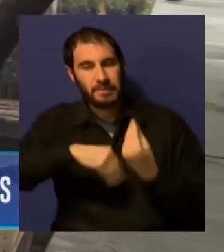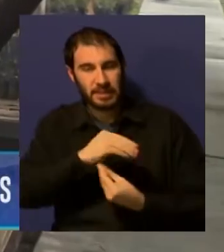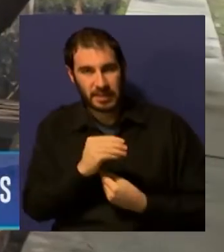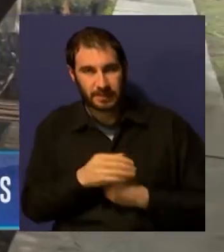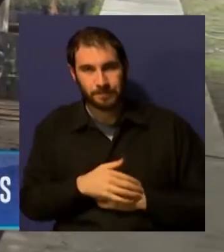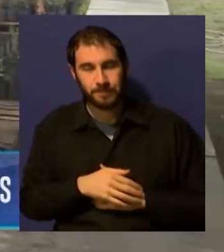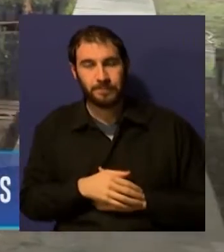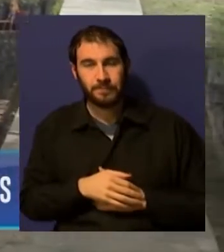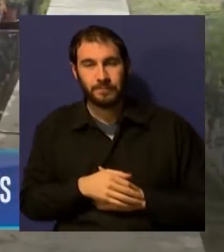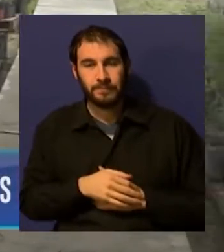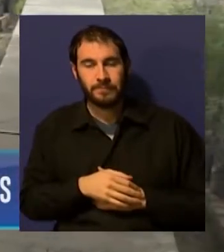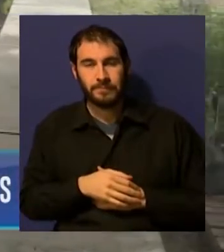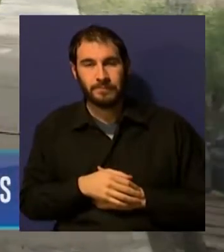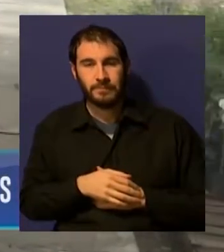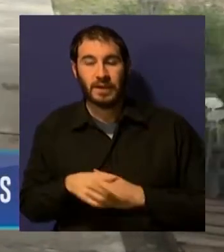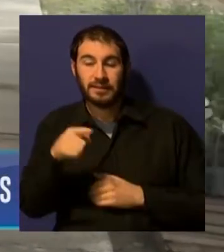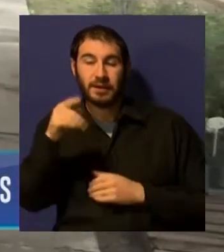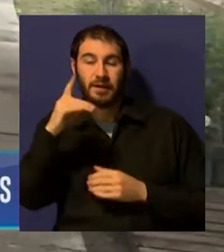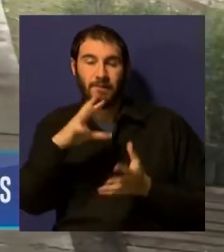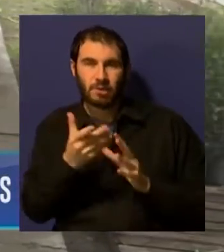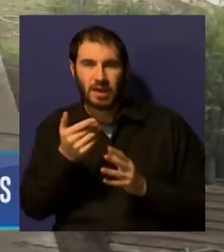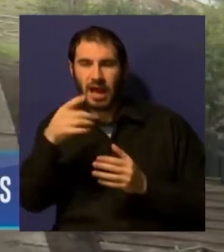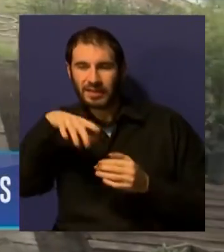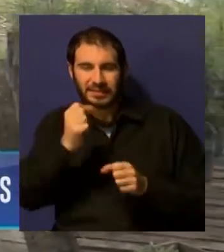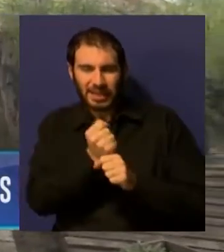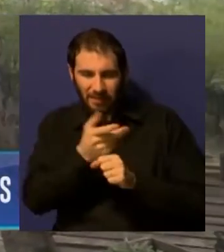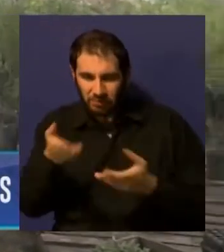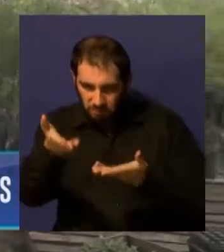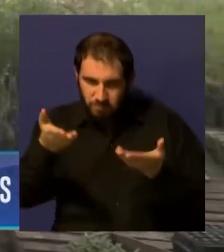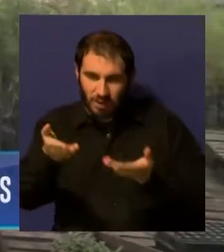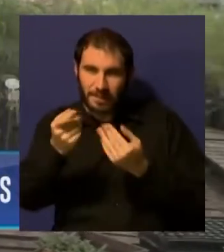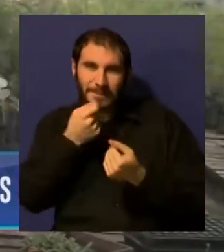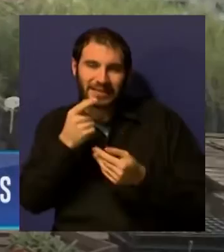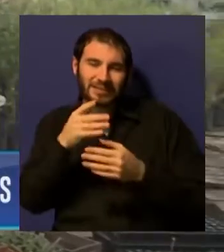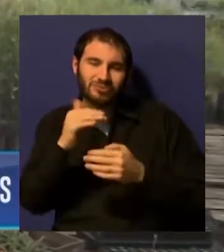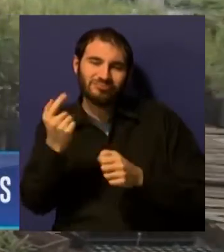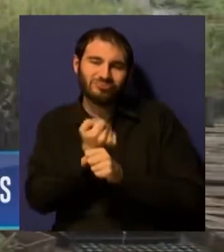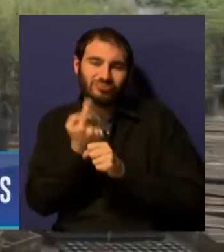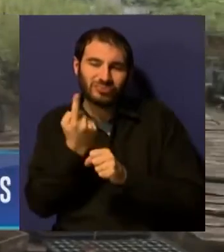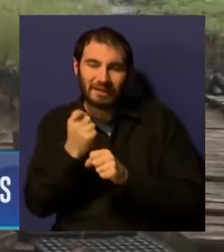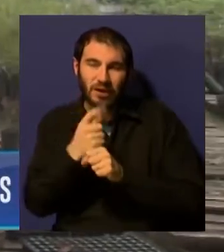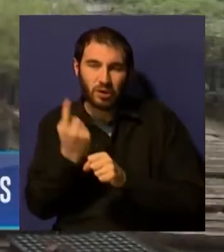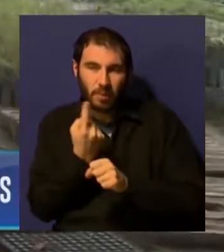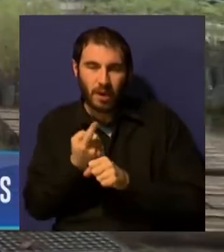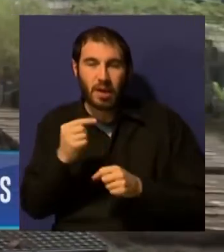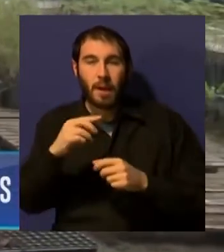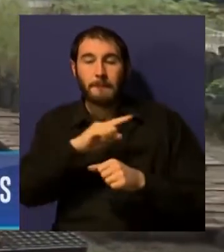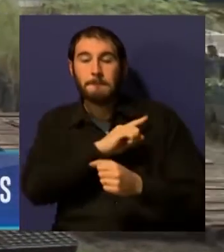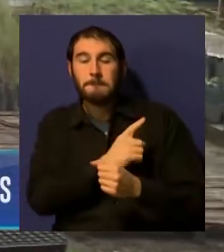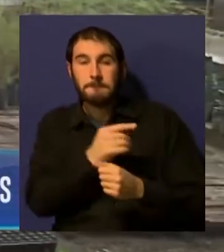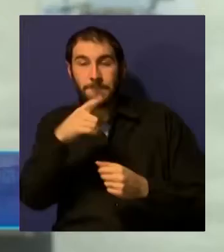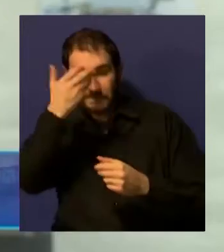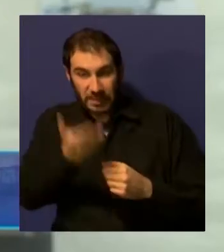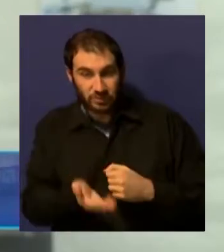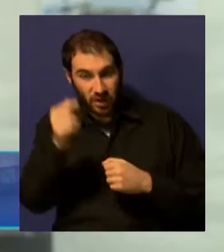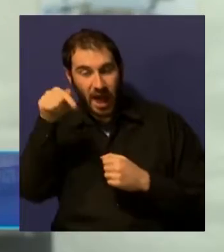entonces esta capacidad de llegar al mundo del trabajo estaba como muy alejado, ¿no? Muy distante. El poder formar al adulto que